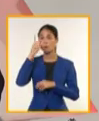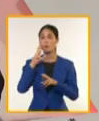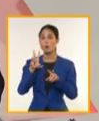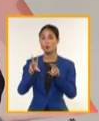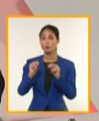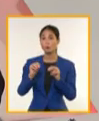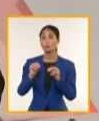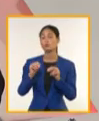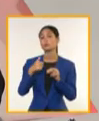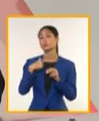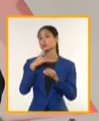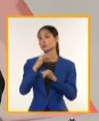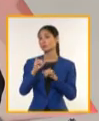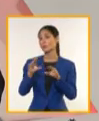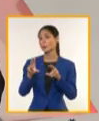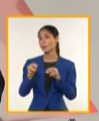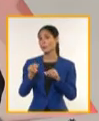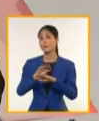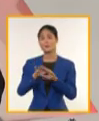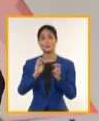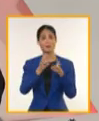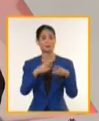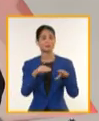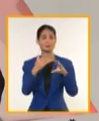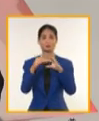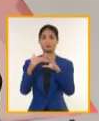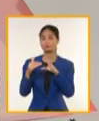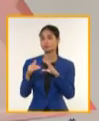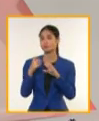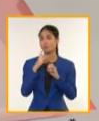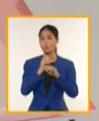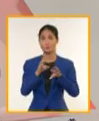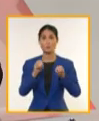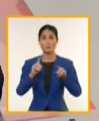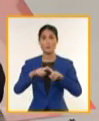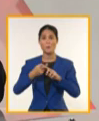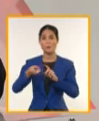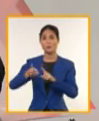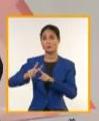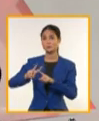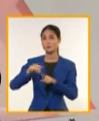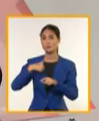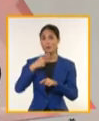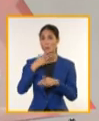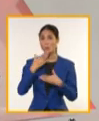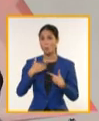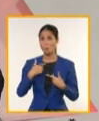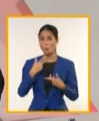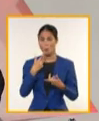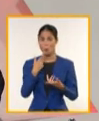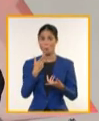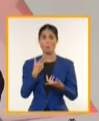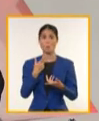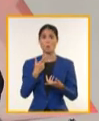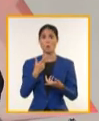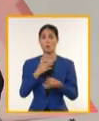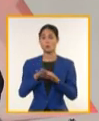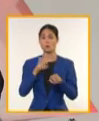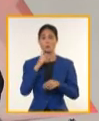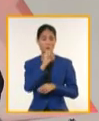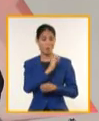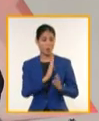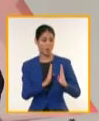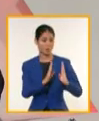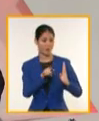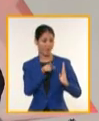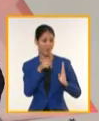reciente que ha salido en las televisoras cubanas sobre el impacto y la recuperación de la parte oriental de nuestro